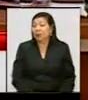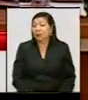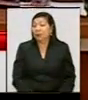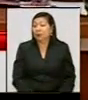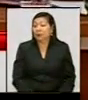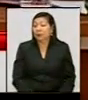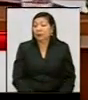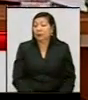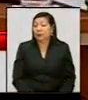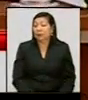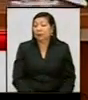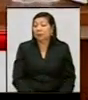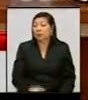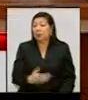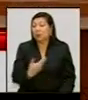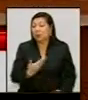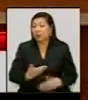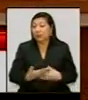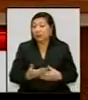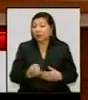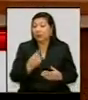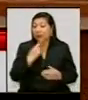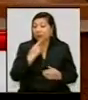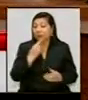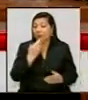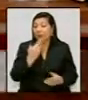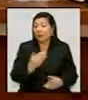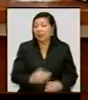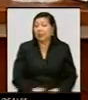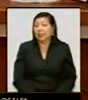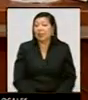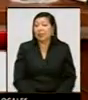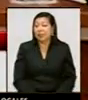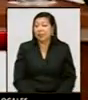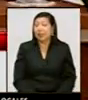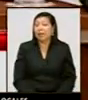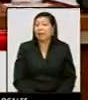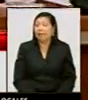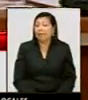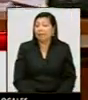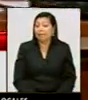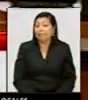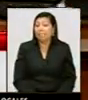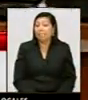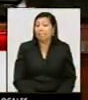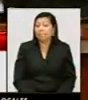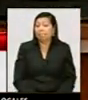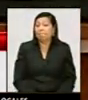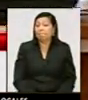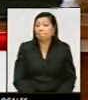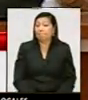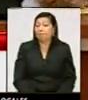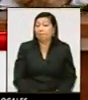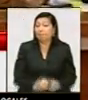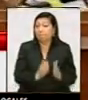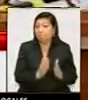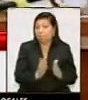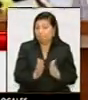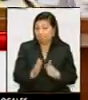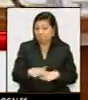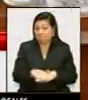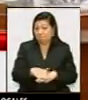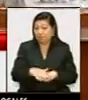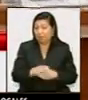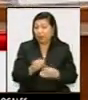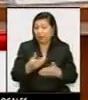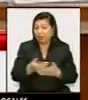se disponga y se cursen los oficios correspondientes. Muchas gracias. Perfecto, congresista. Vamos a coordinar para